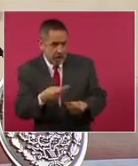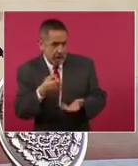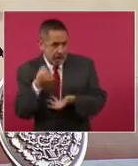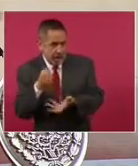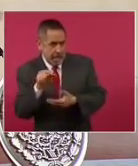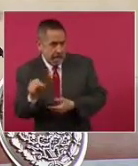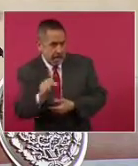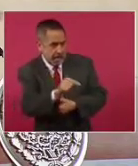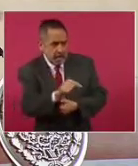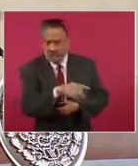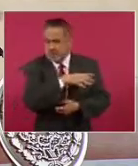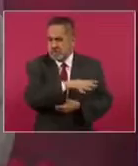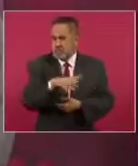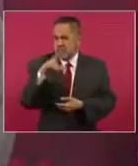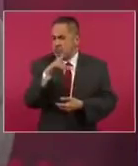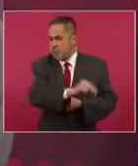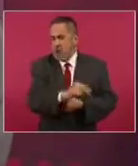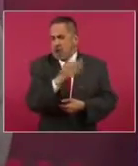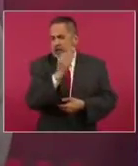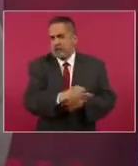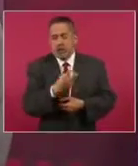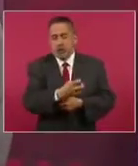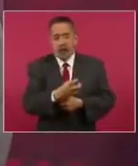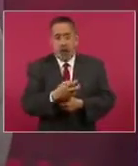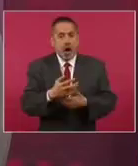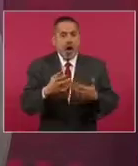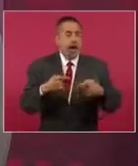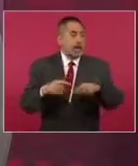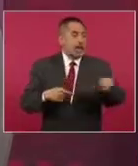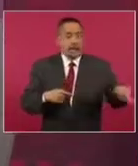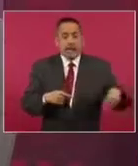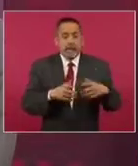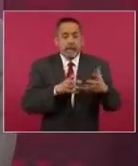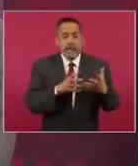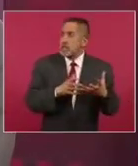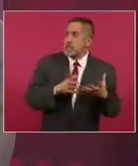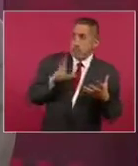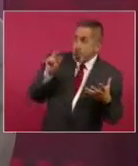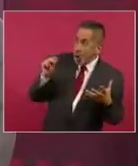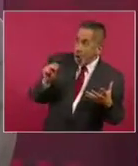no lo ha aceptado entonces presentaron